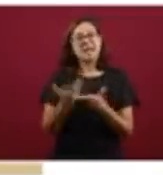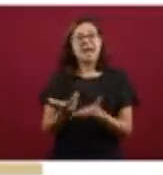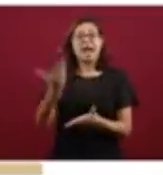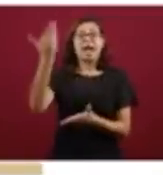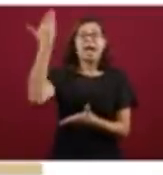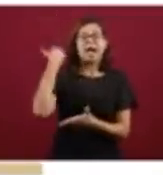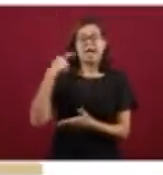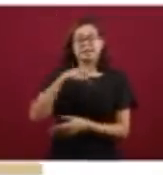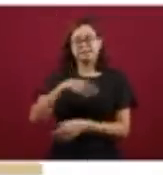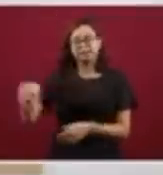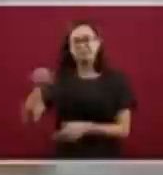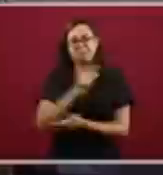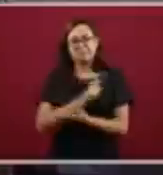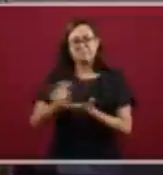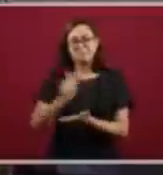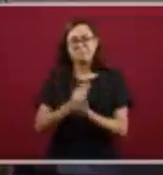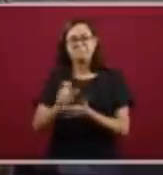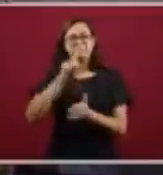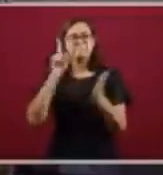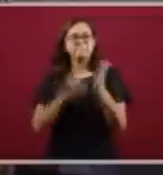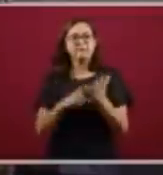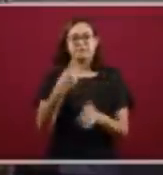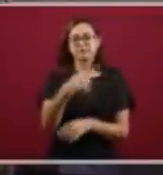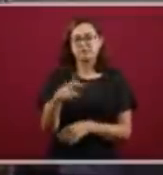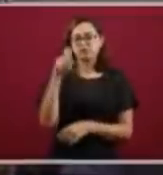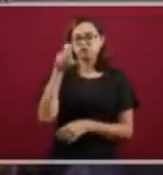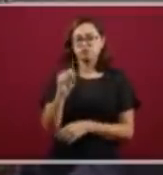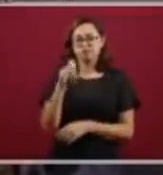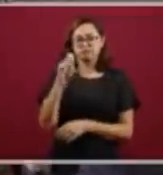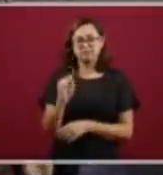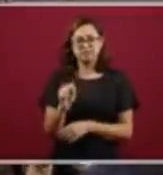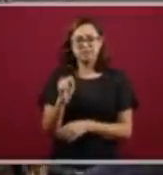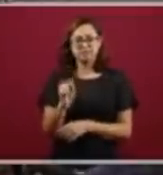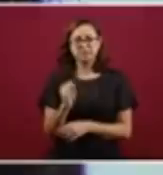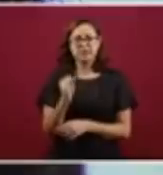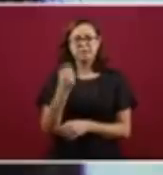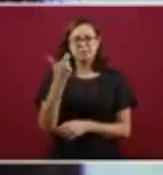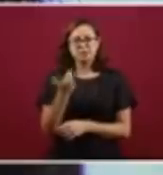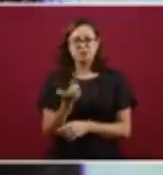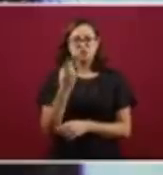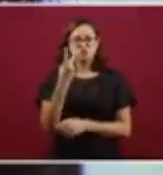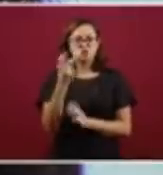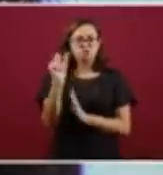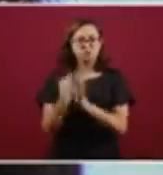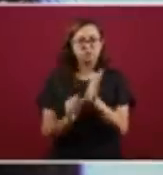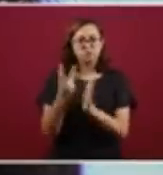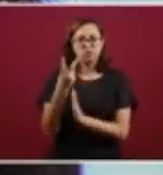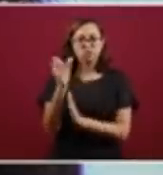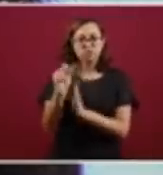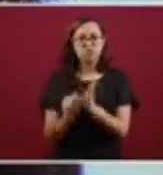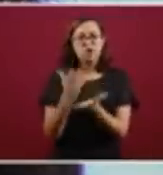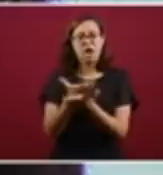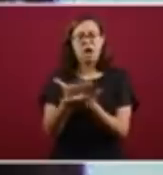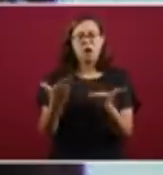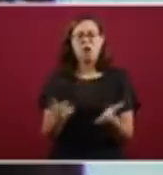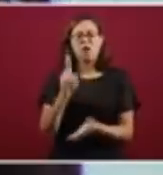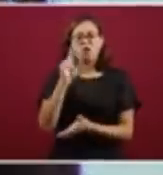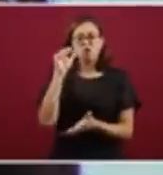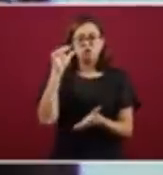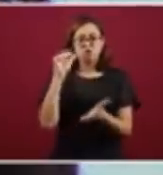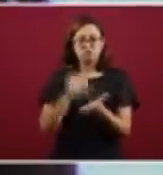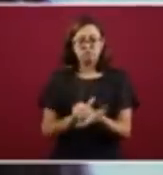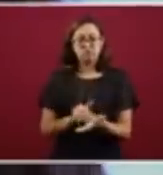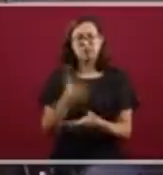mayores era de 1.160 pesos de manera bimensual. Hoy es de 2.550 pesos de